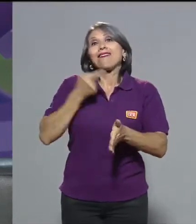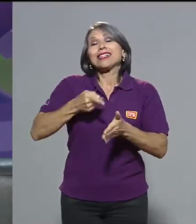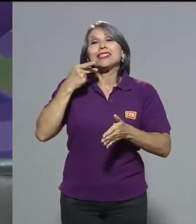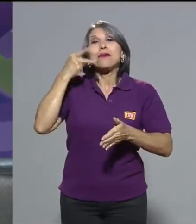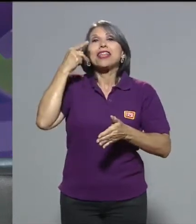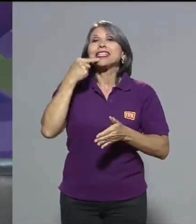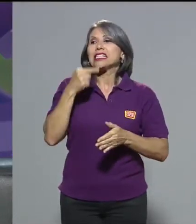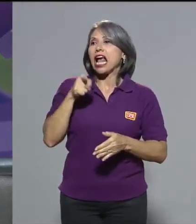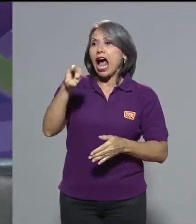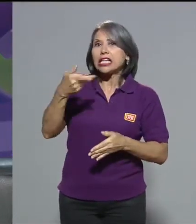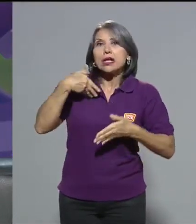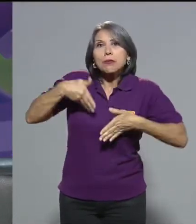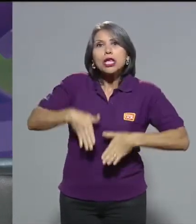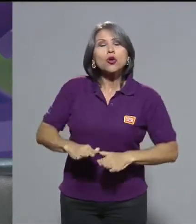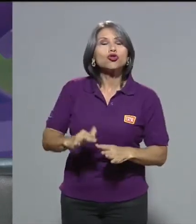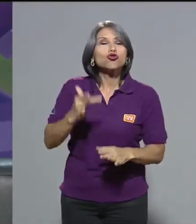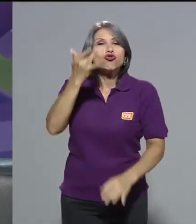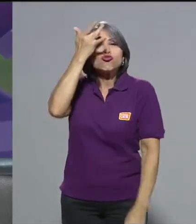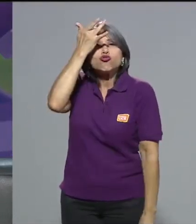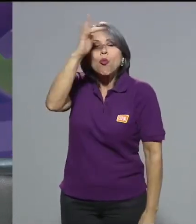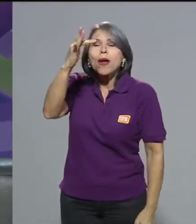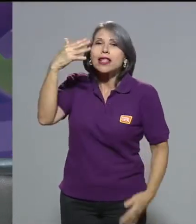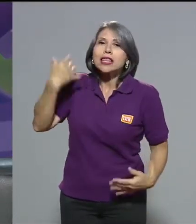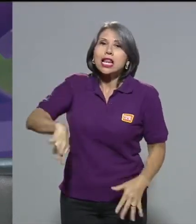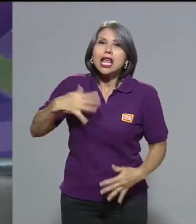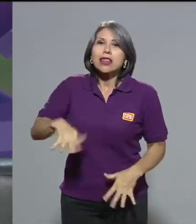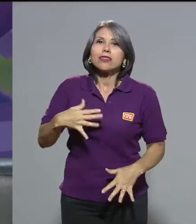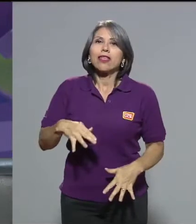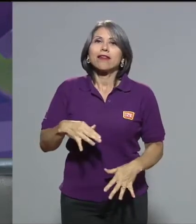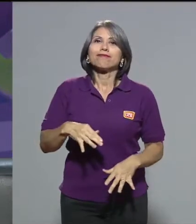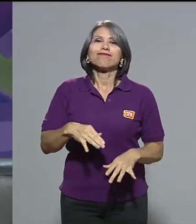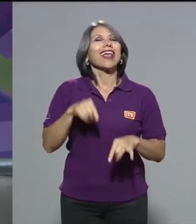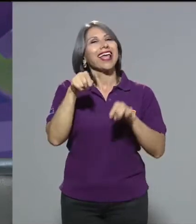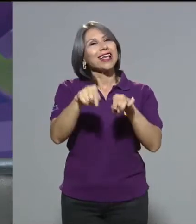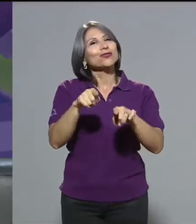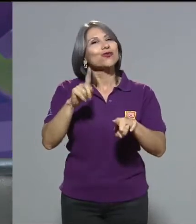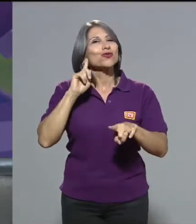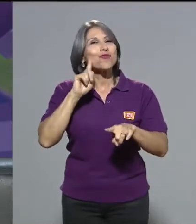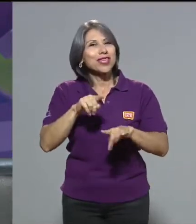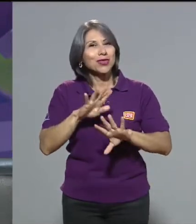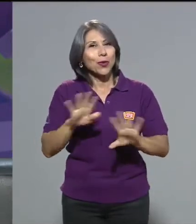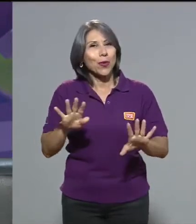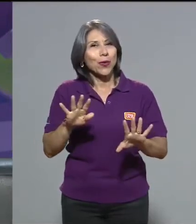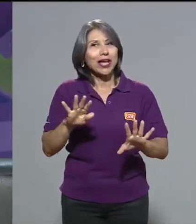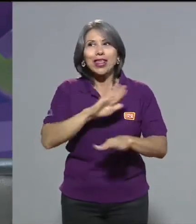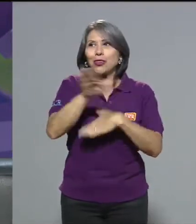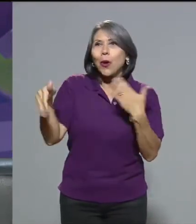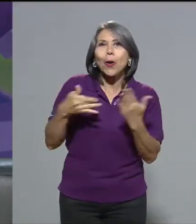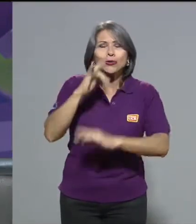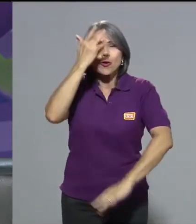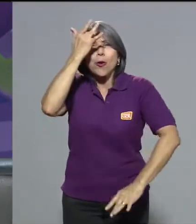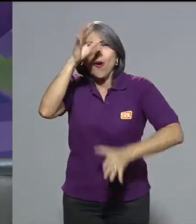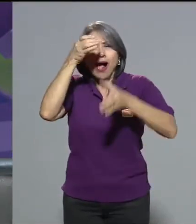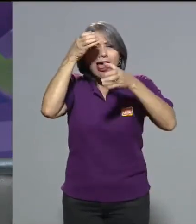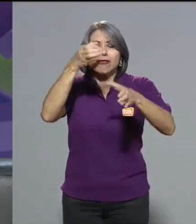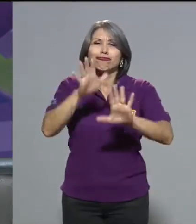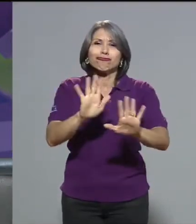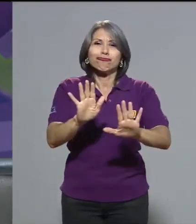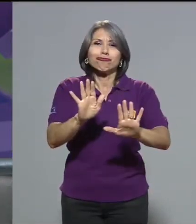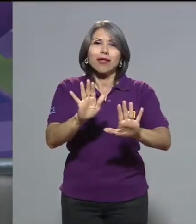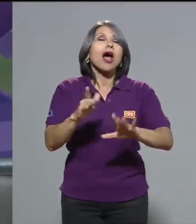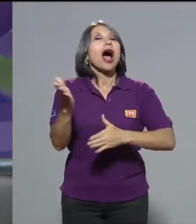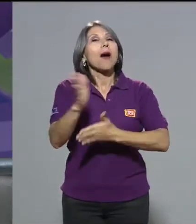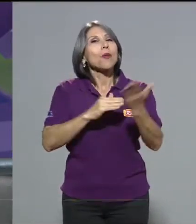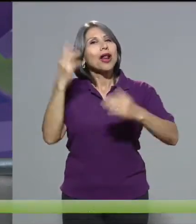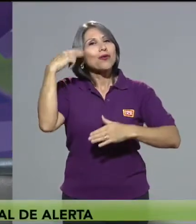No es que, repito, eso es un mito, el que es un genio, etcétera. Pero por alguna razón, y probablemente por los intereses restringidos,